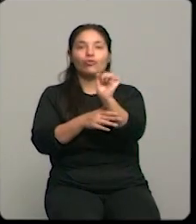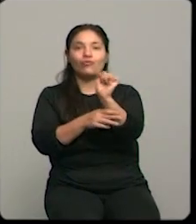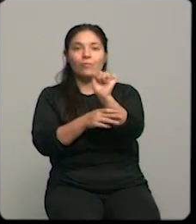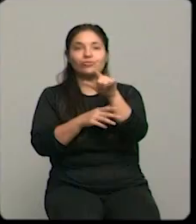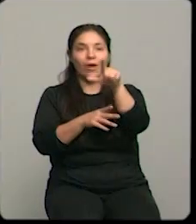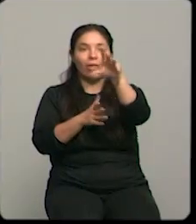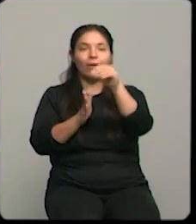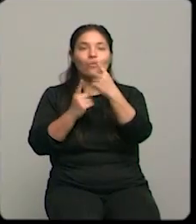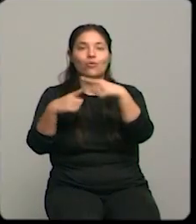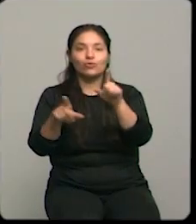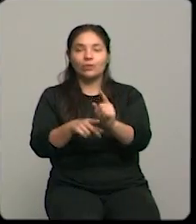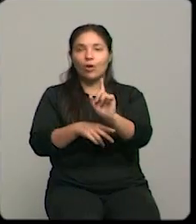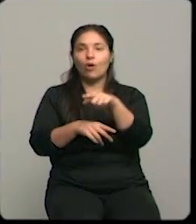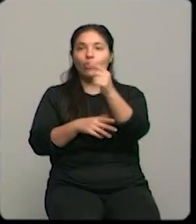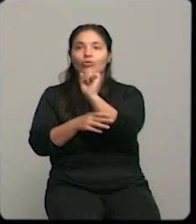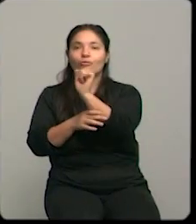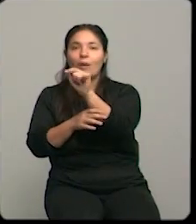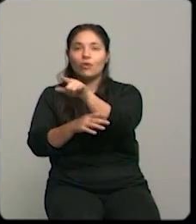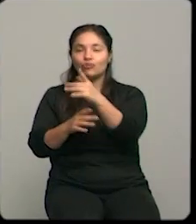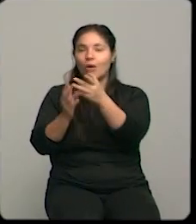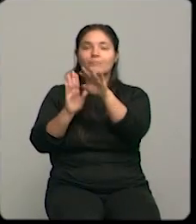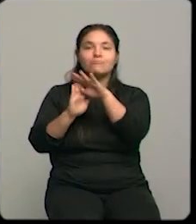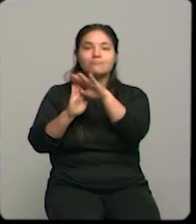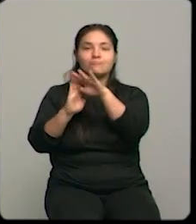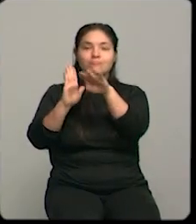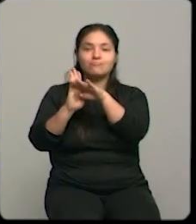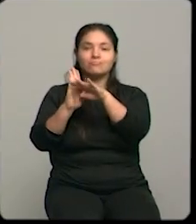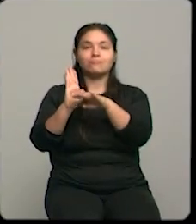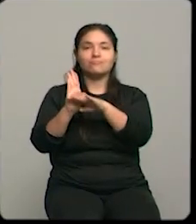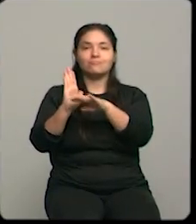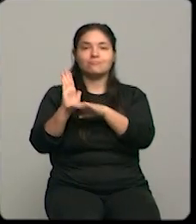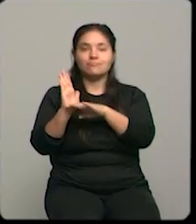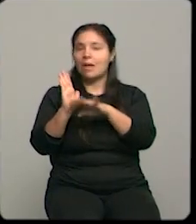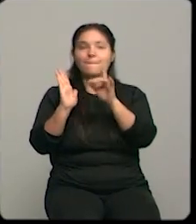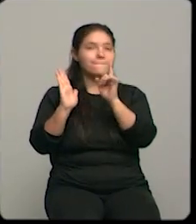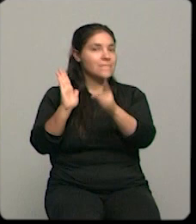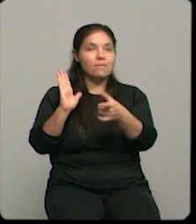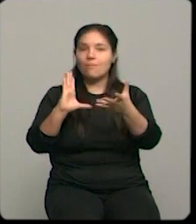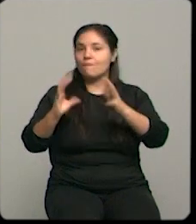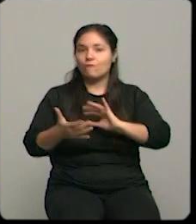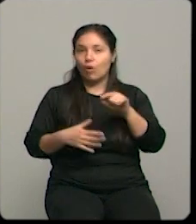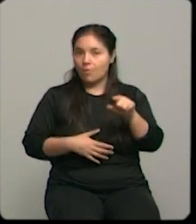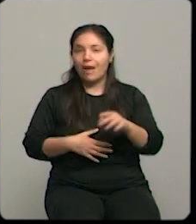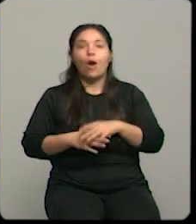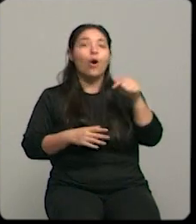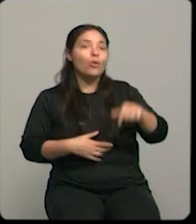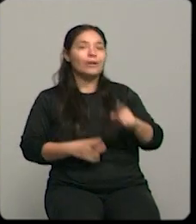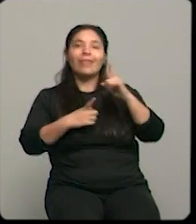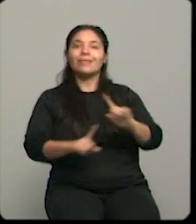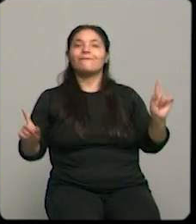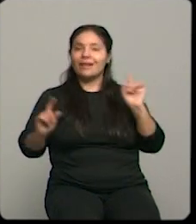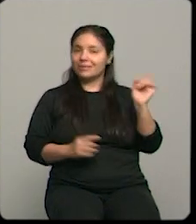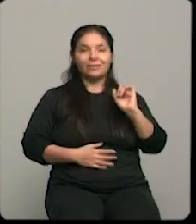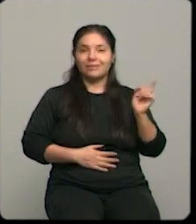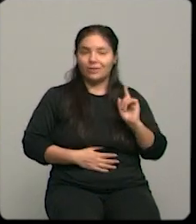los conciertos para piano y tal, un festival barroco, pero siempre estábamos más o menos dentro de la misma lógica. Hoy no, hoy